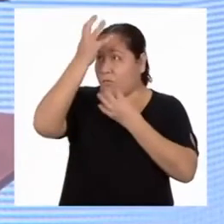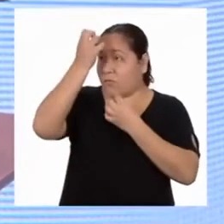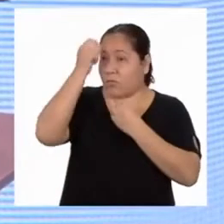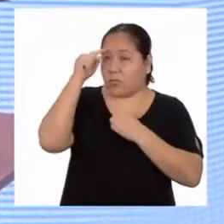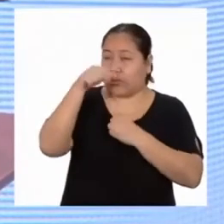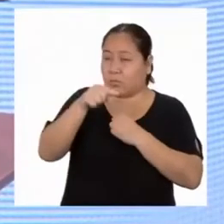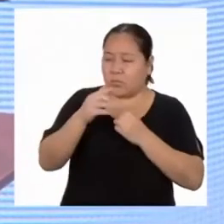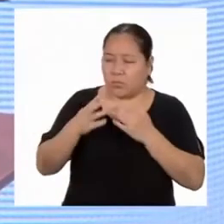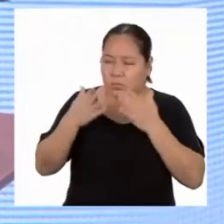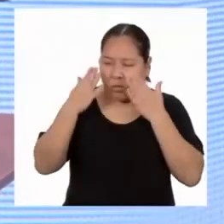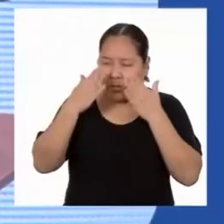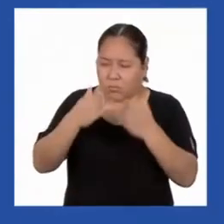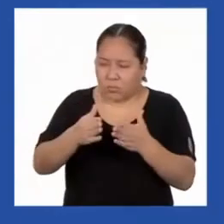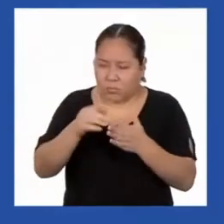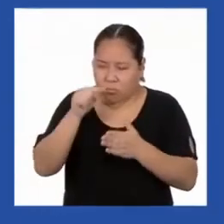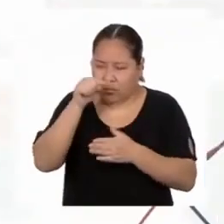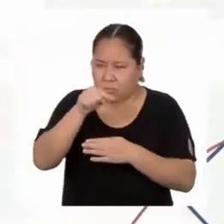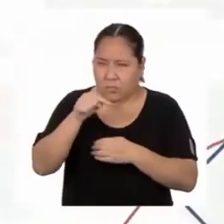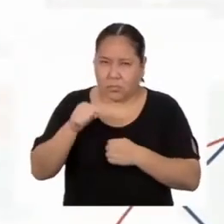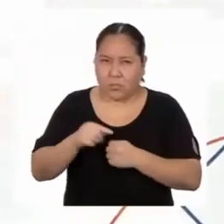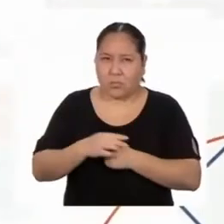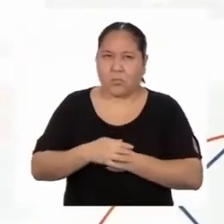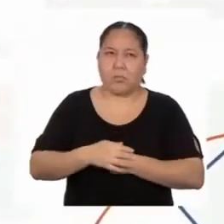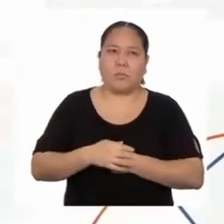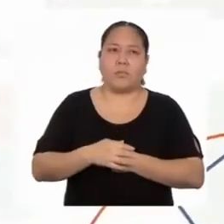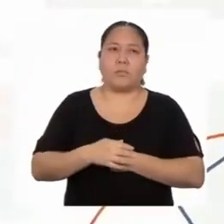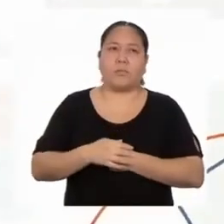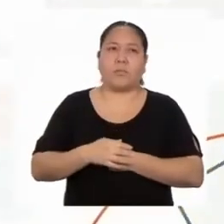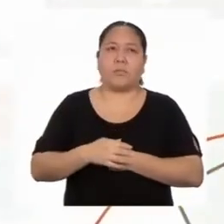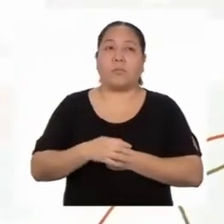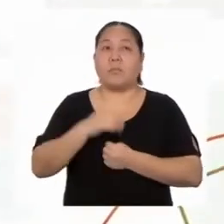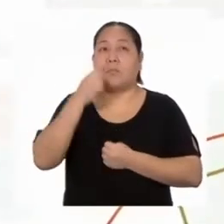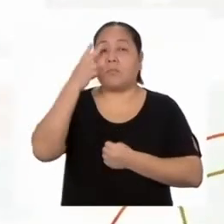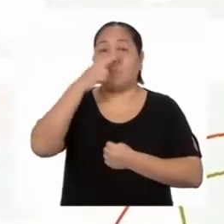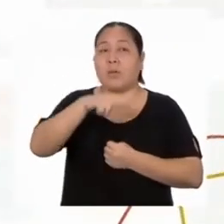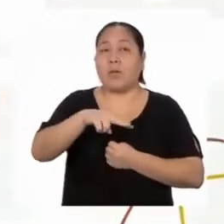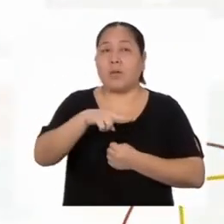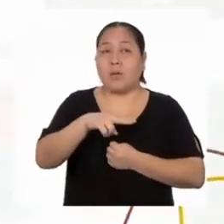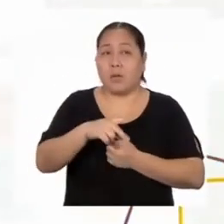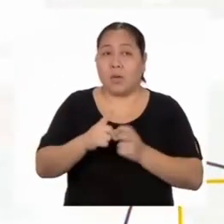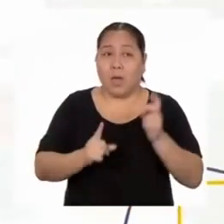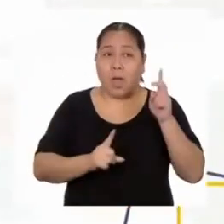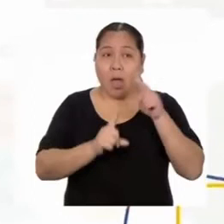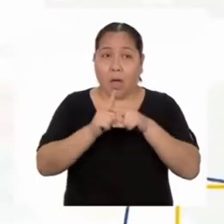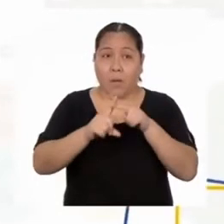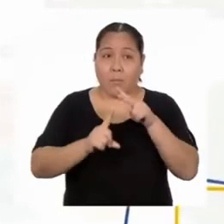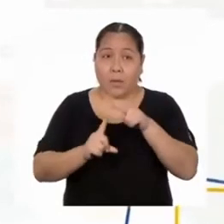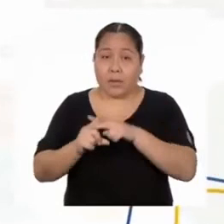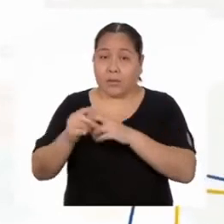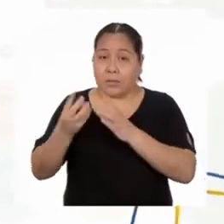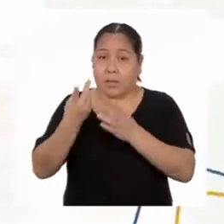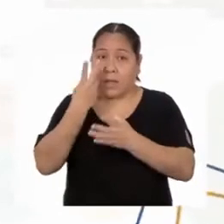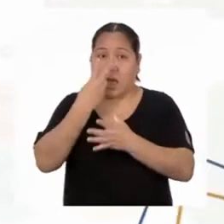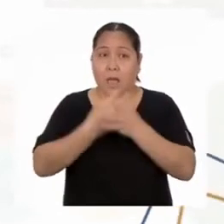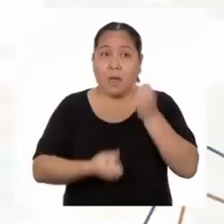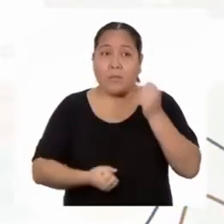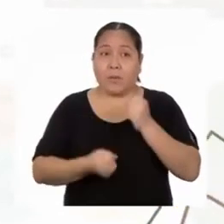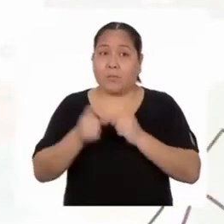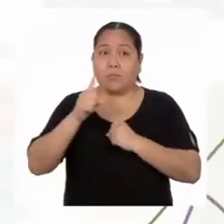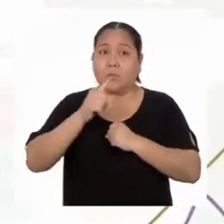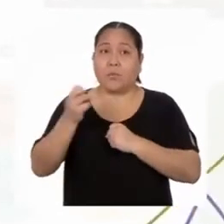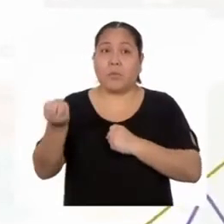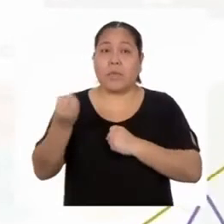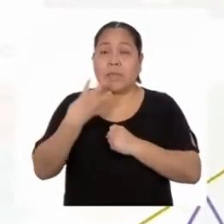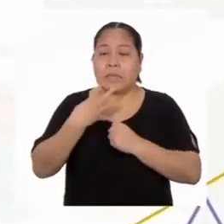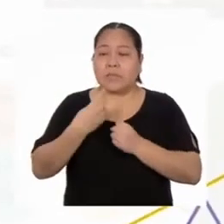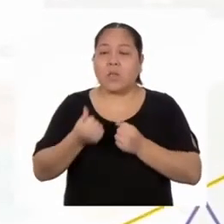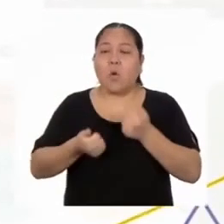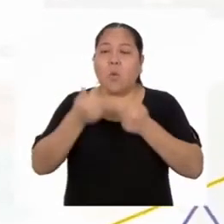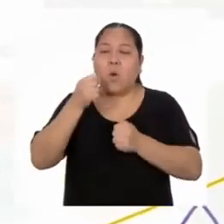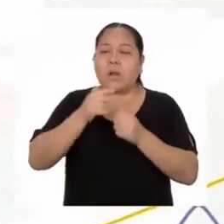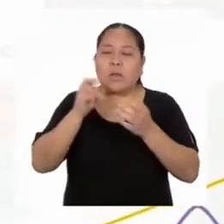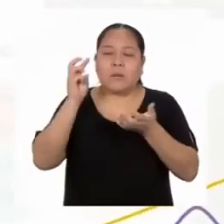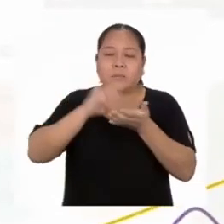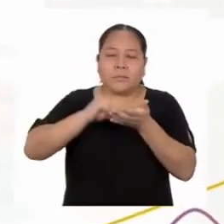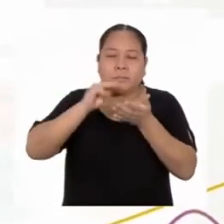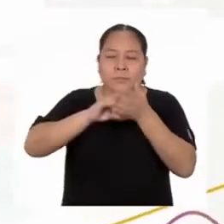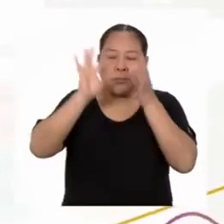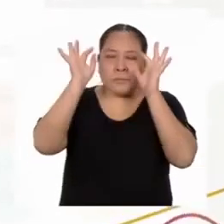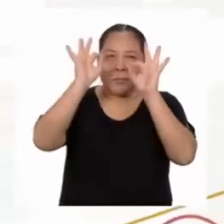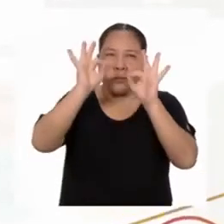tan explícita que digamos. Veo que aparecen ambas especies, pero no me dice de manera directa cuál es la más